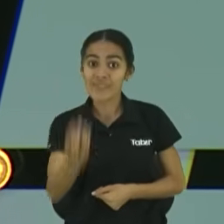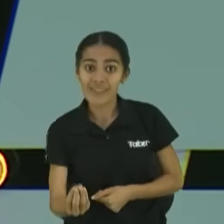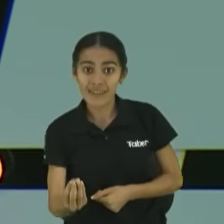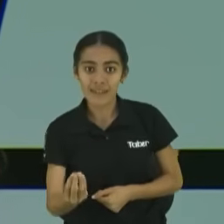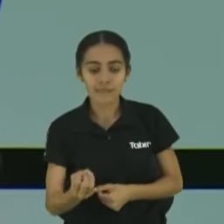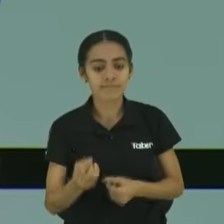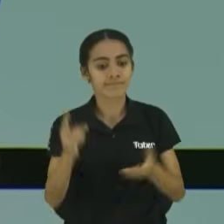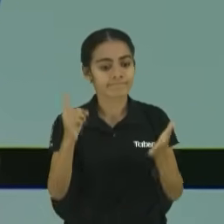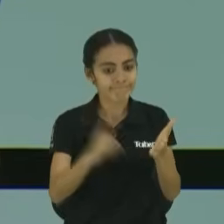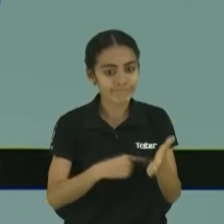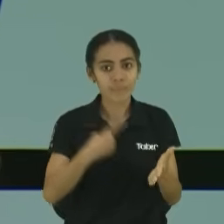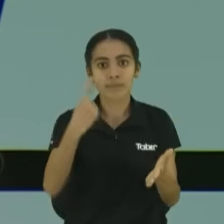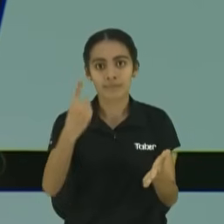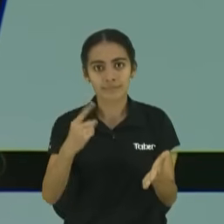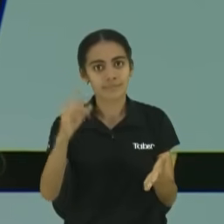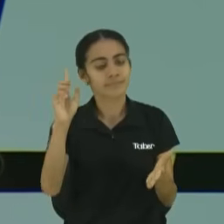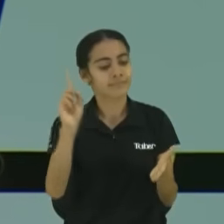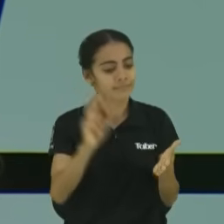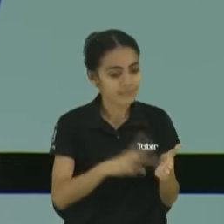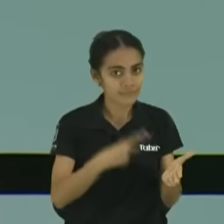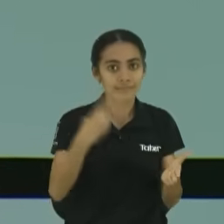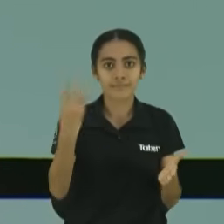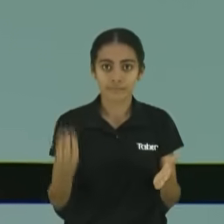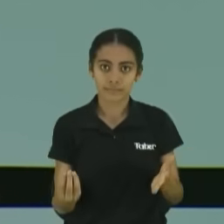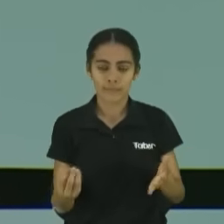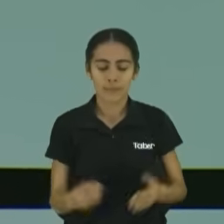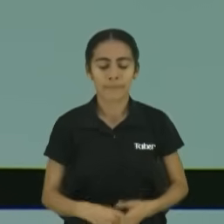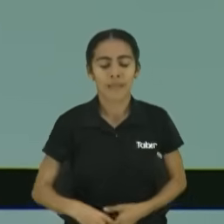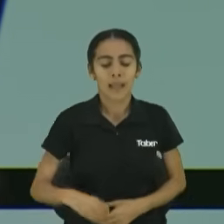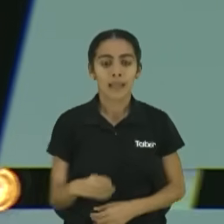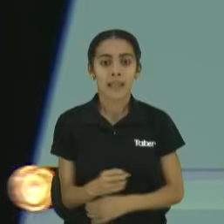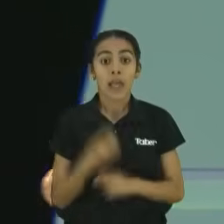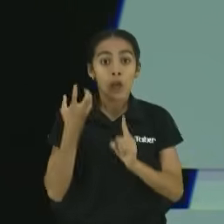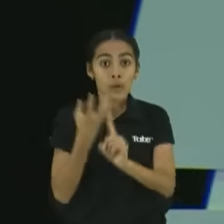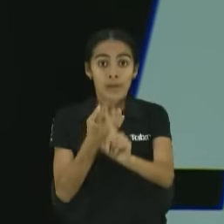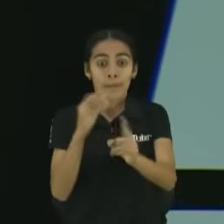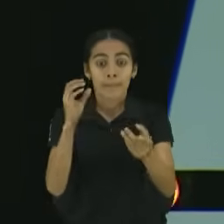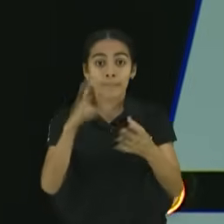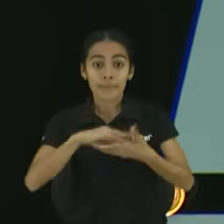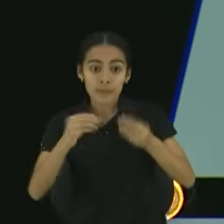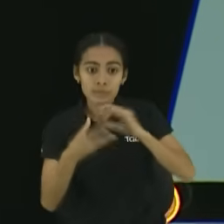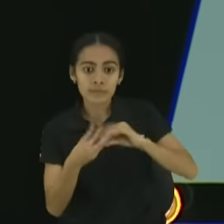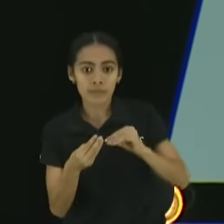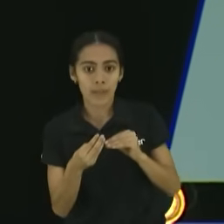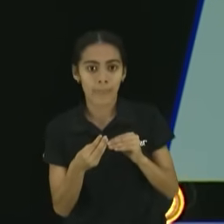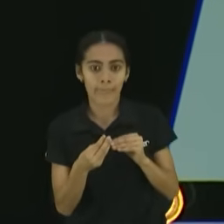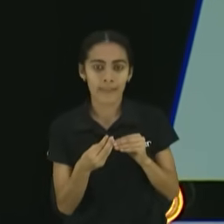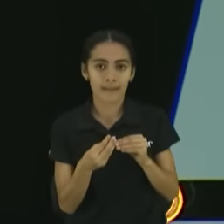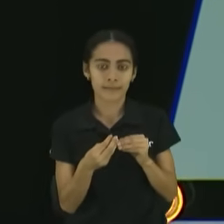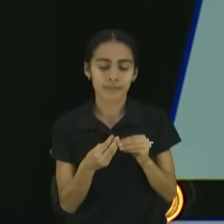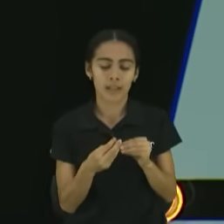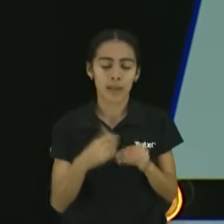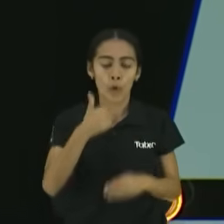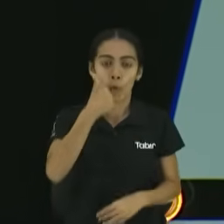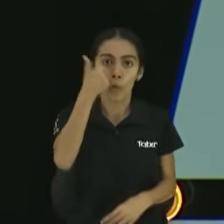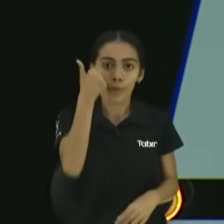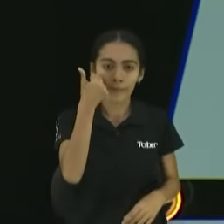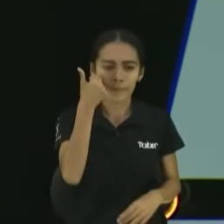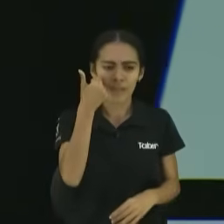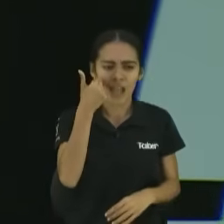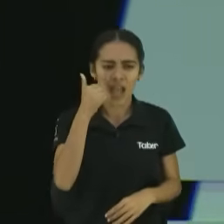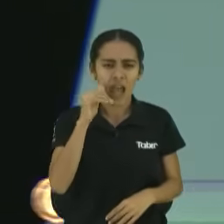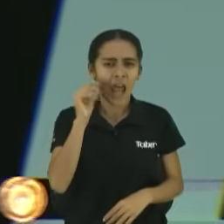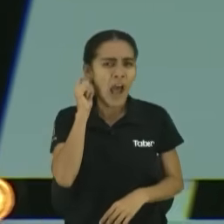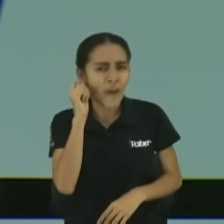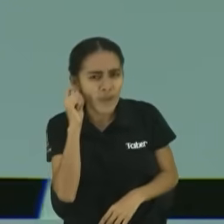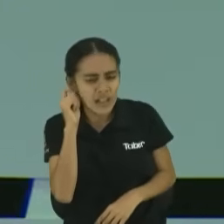líderes, llegó un joven al campamento porque no tenía opción, su abuelita le pagó el campamento. Y el